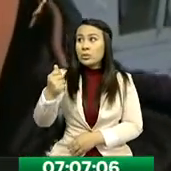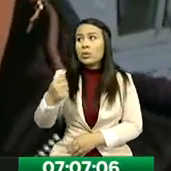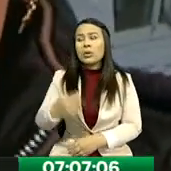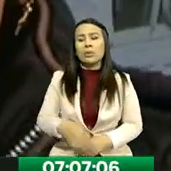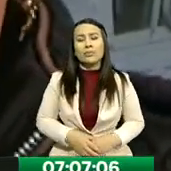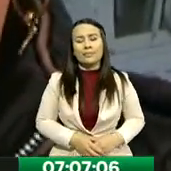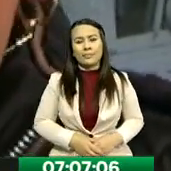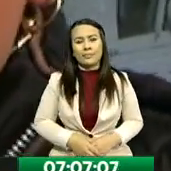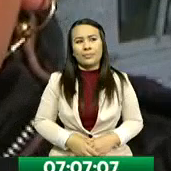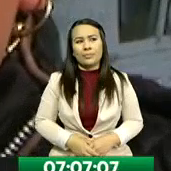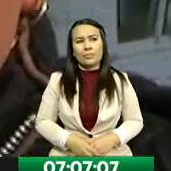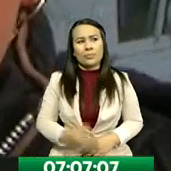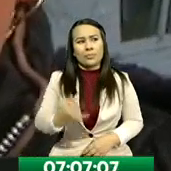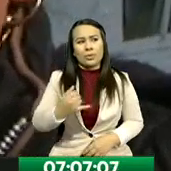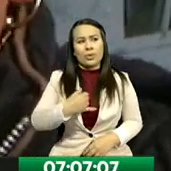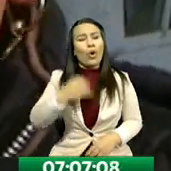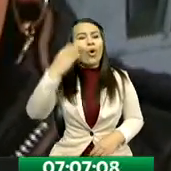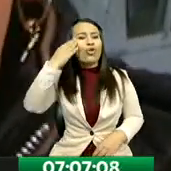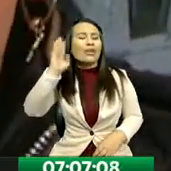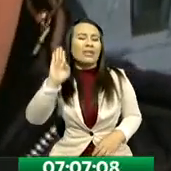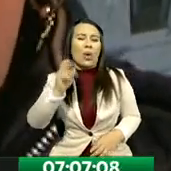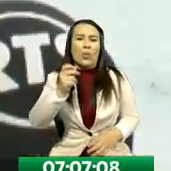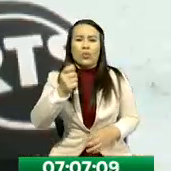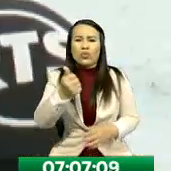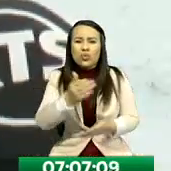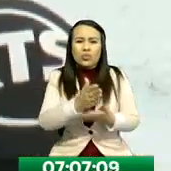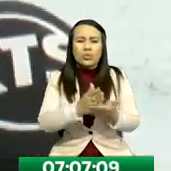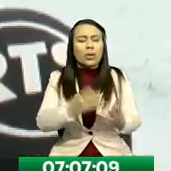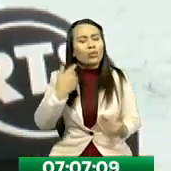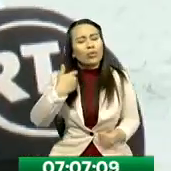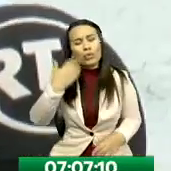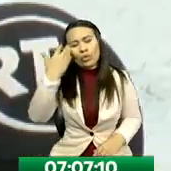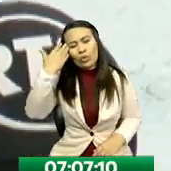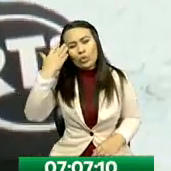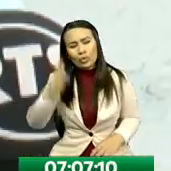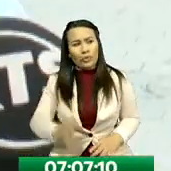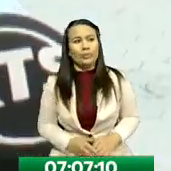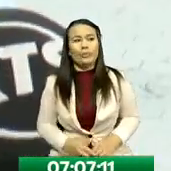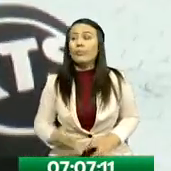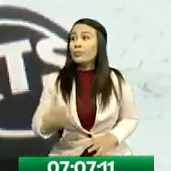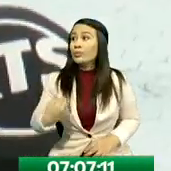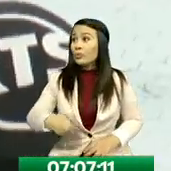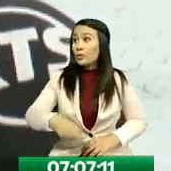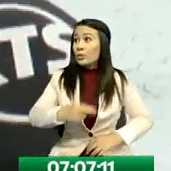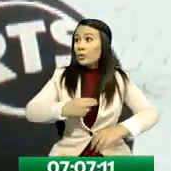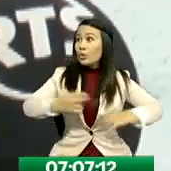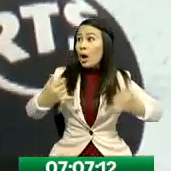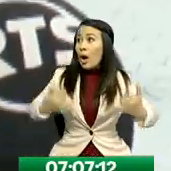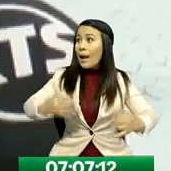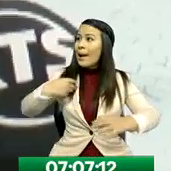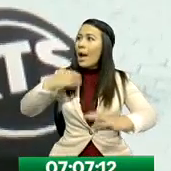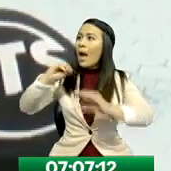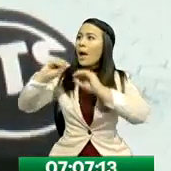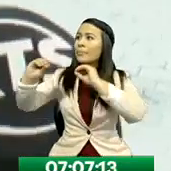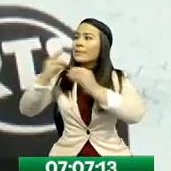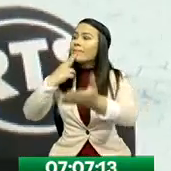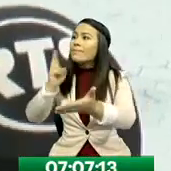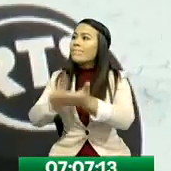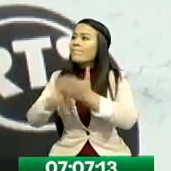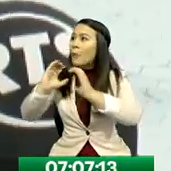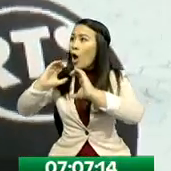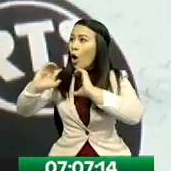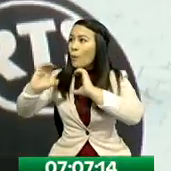coger. Yo no le puedo decir si era cuchillo, si era nada. Lo que vemos cualquier situación, nosotros damos inmediatamente, tenemos una comunicación directa